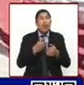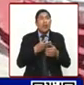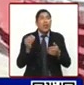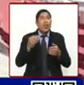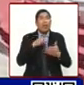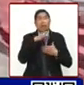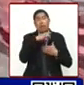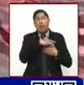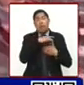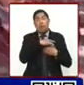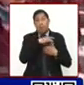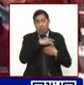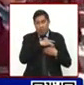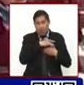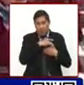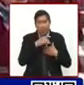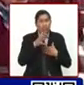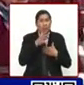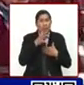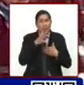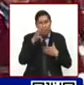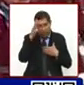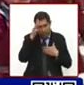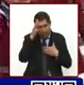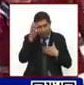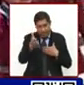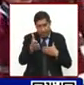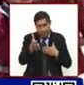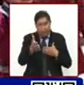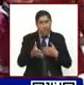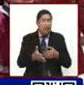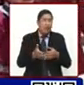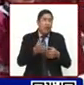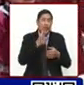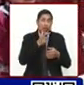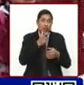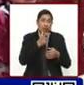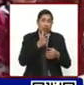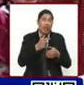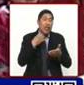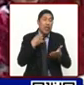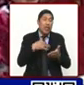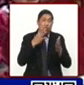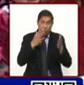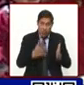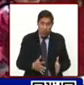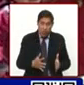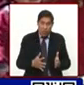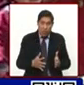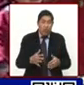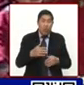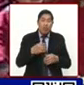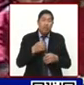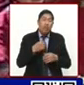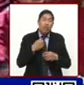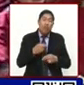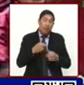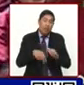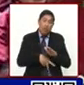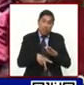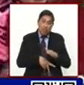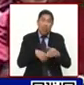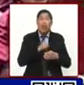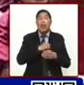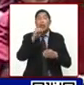Los beneficiarios, escuchen papás y también chicos, los beneficiarios son estudiantes de los tres niveles,